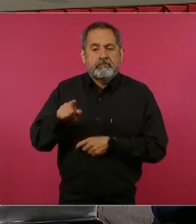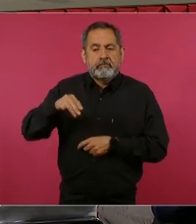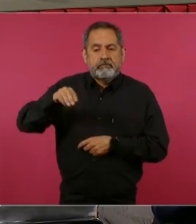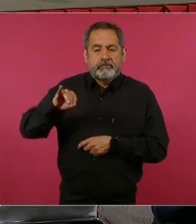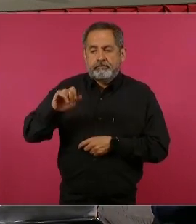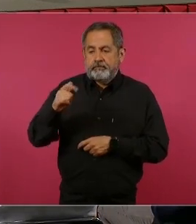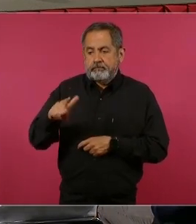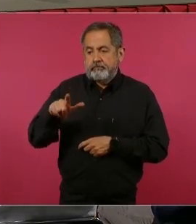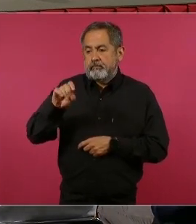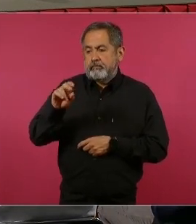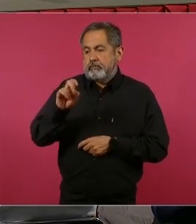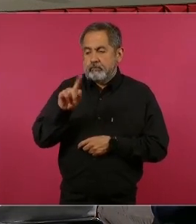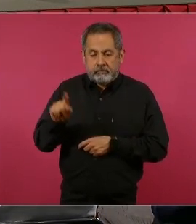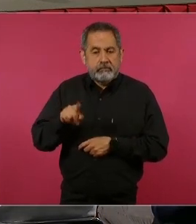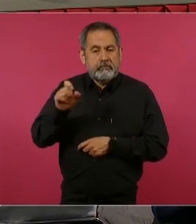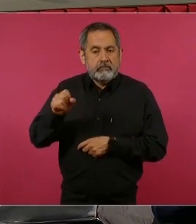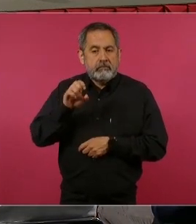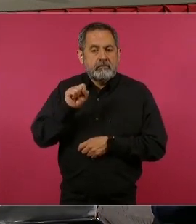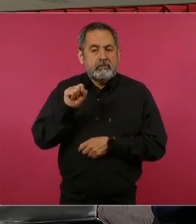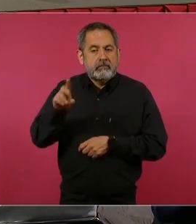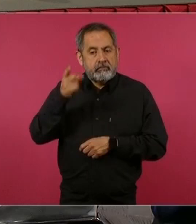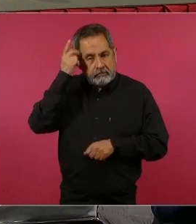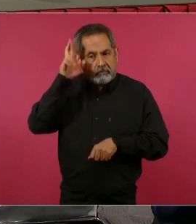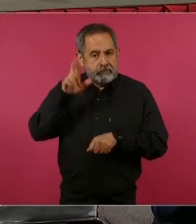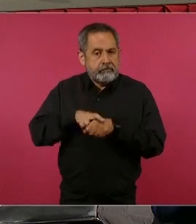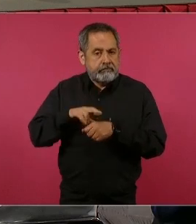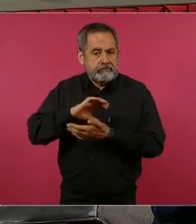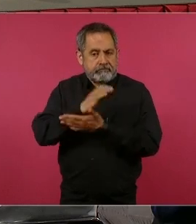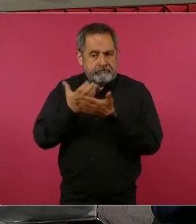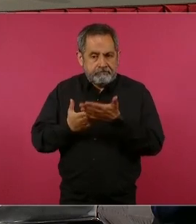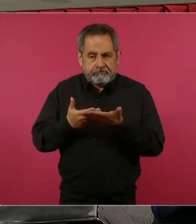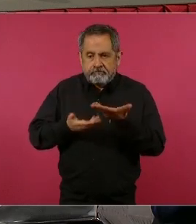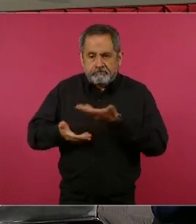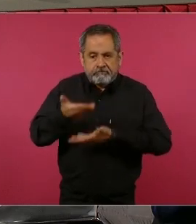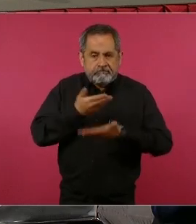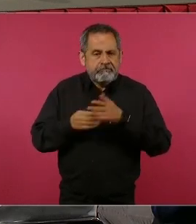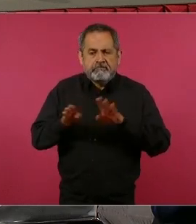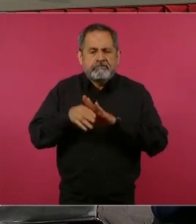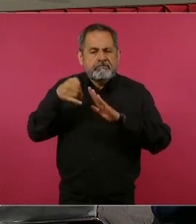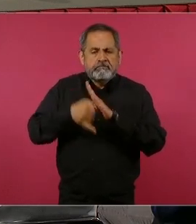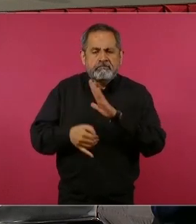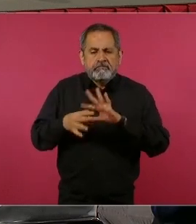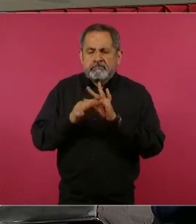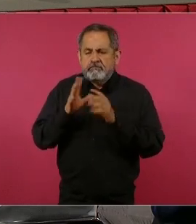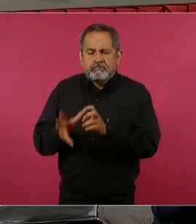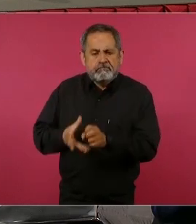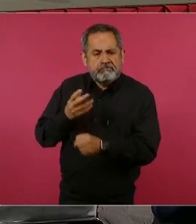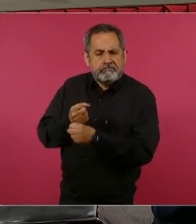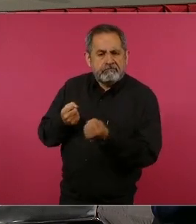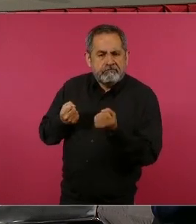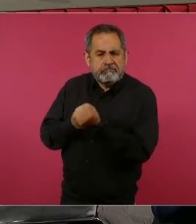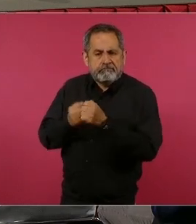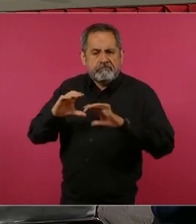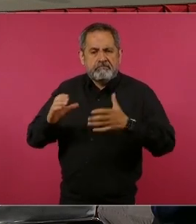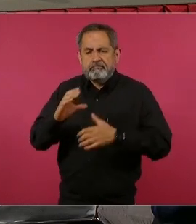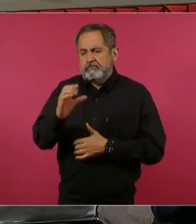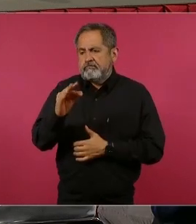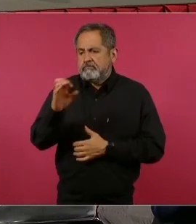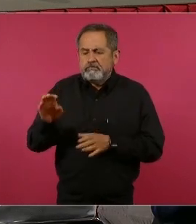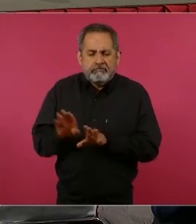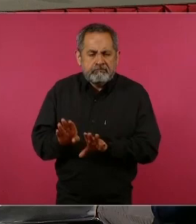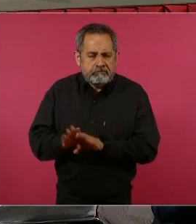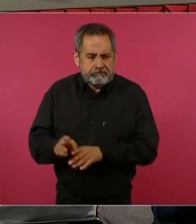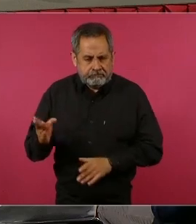López, quien es el subdirector de Contratación y Servicios, para que podamos ahondar en el proceso de fortalecimiento y rescate de la CFE.